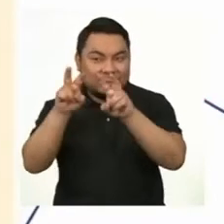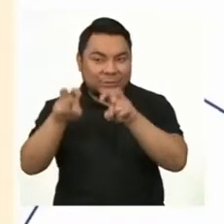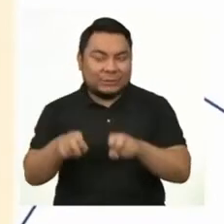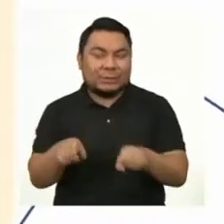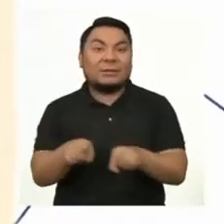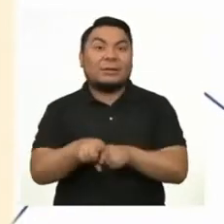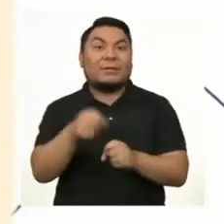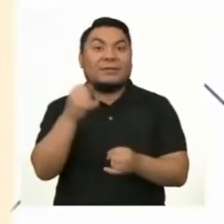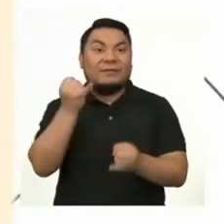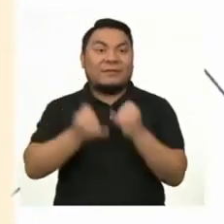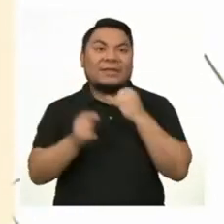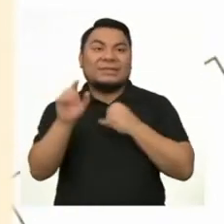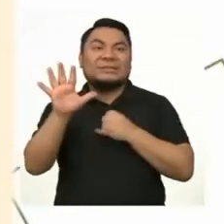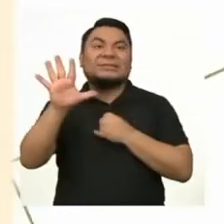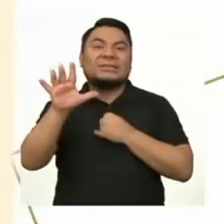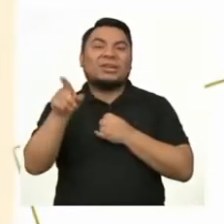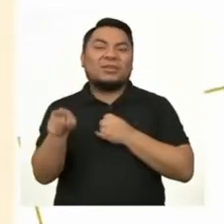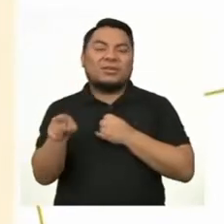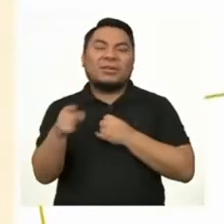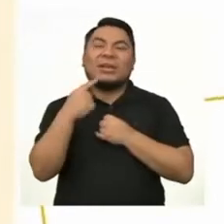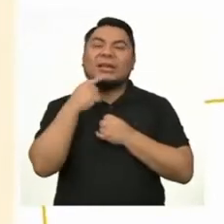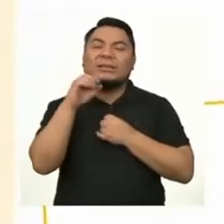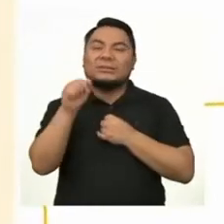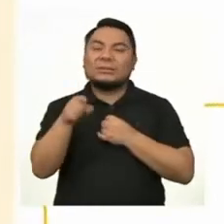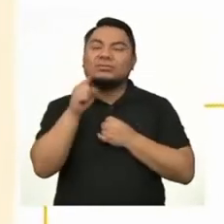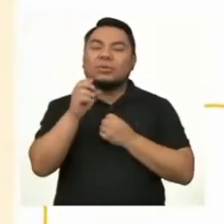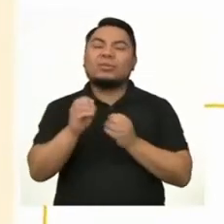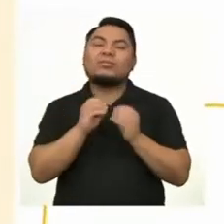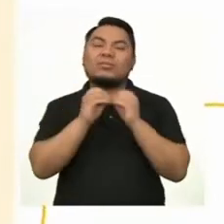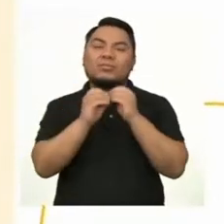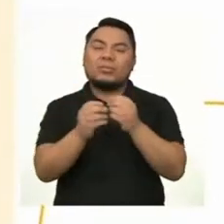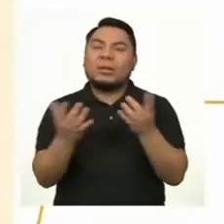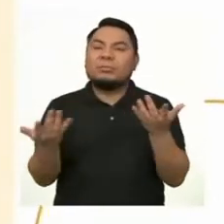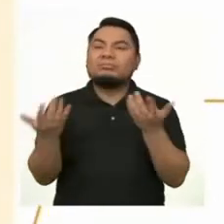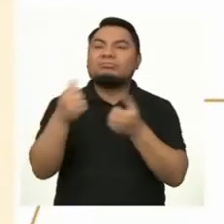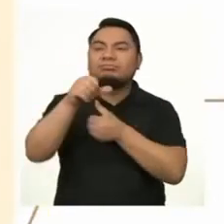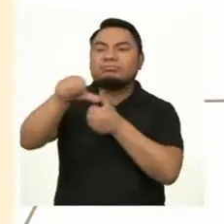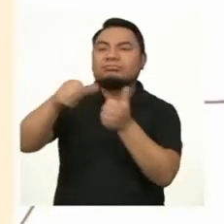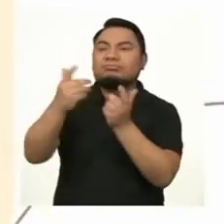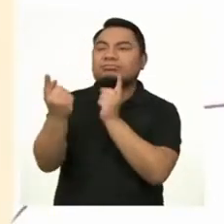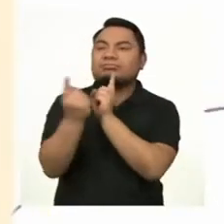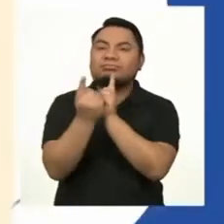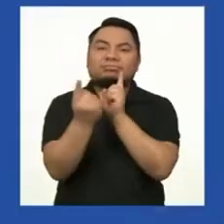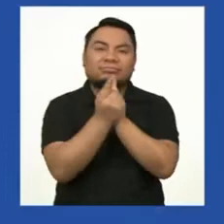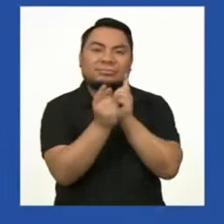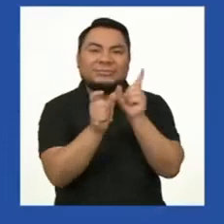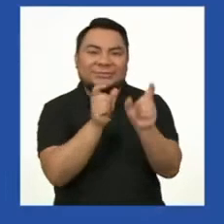finalmente, 5. Establece relaciones.